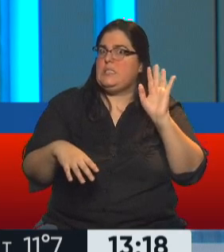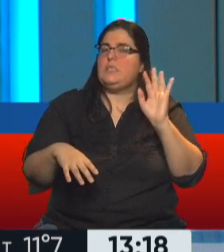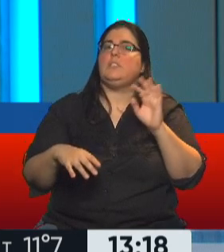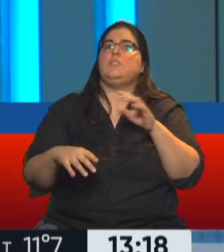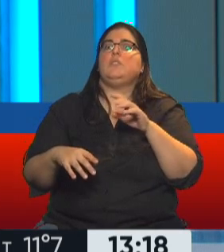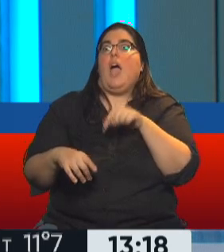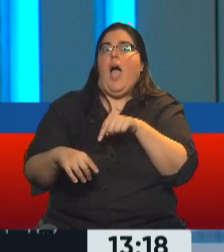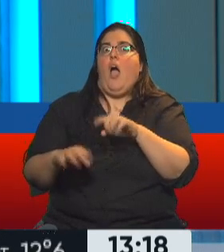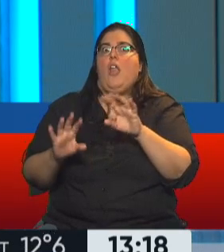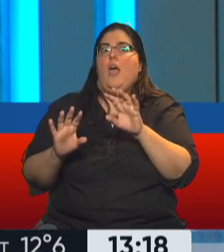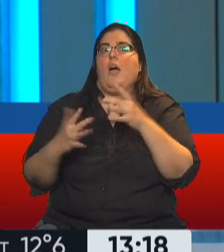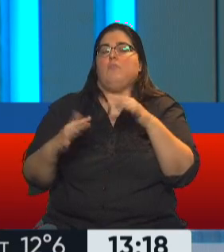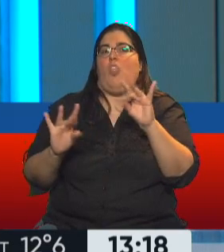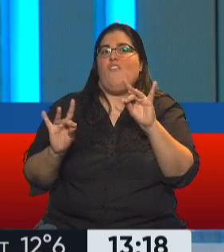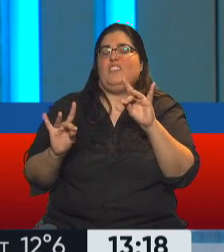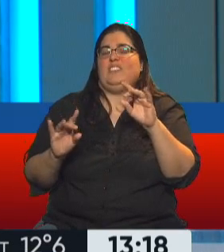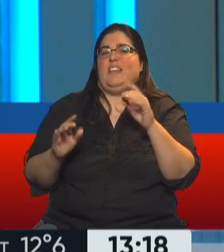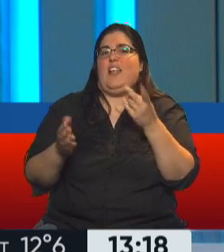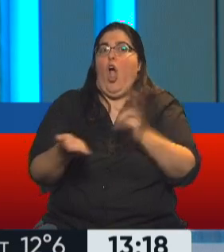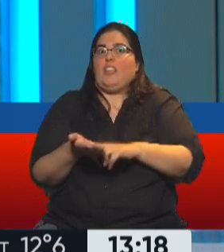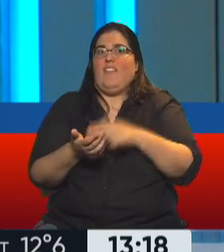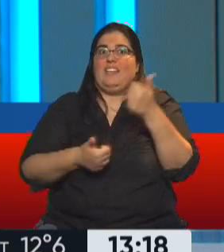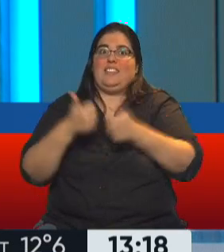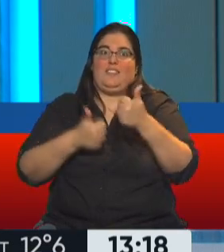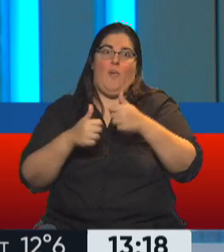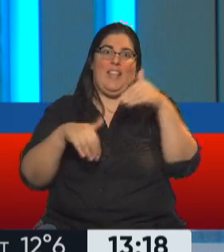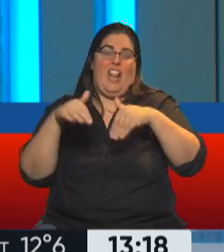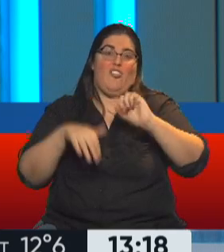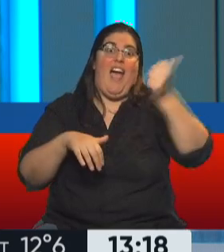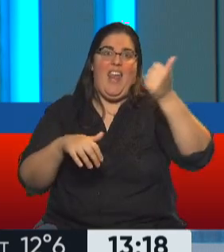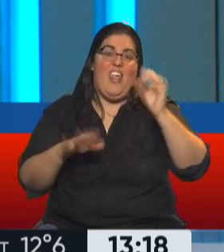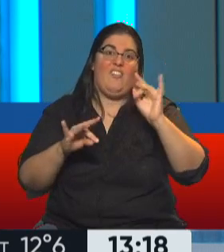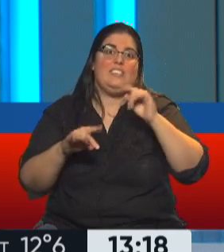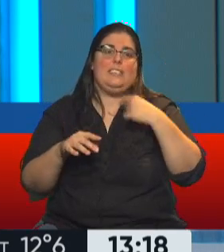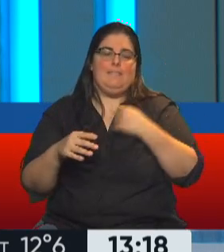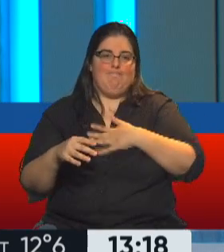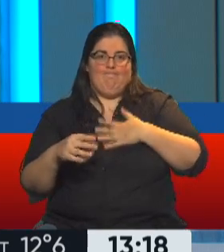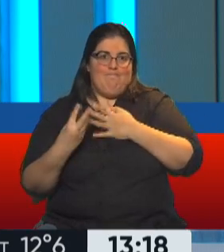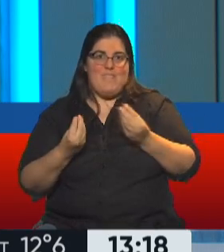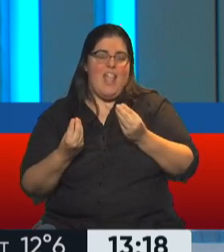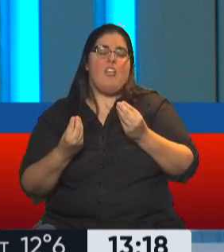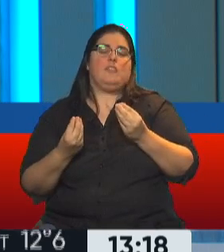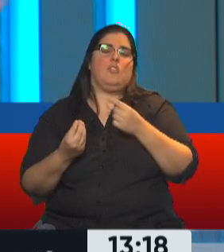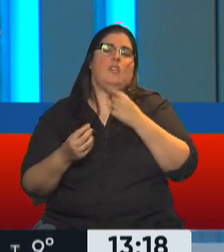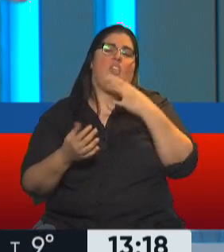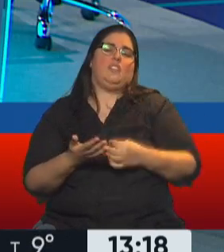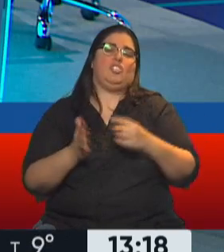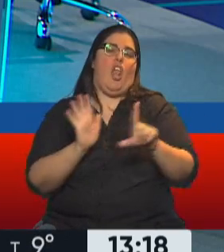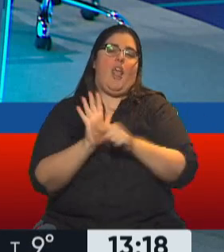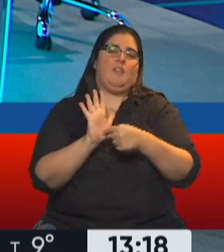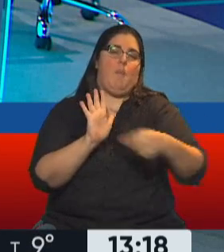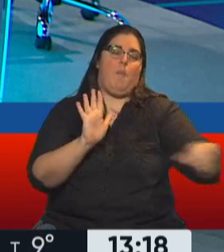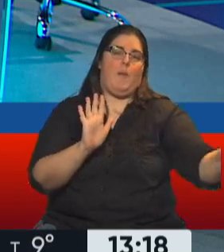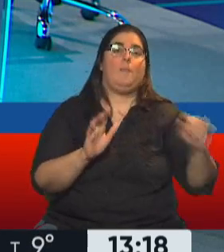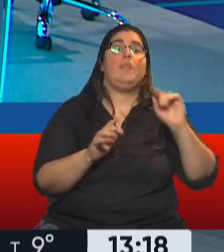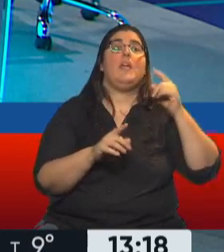quizás le está costando la posibilidad de ganar las elecciones, teme la posibilidad de perder las elecciones y establece esta serie de medidas y decisiones. Hay sanciones de